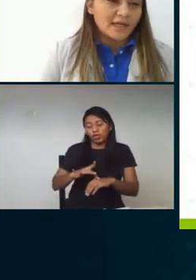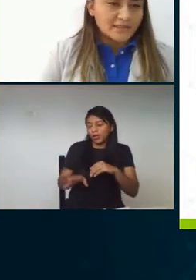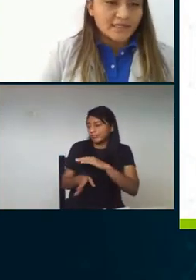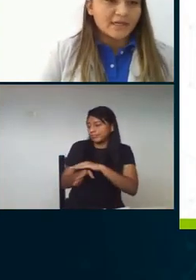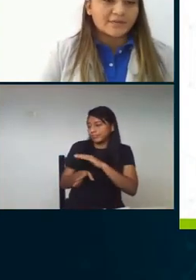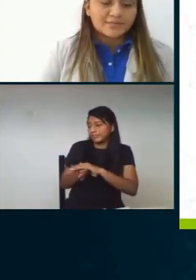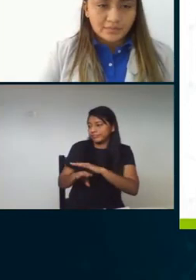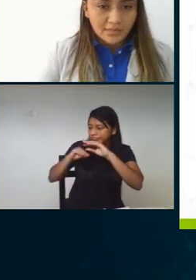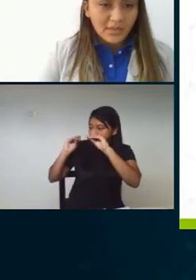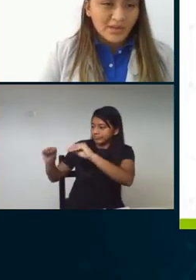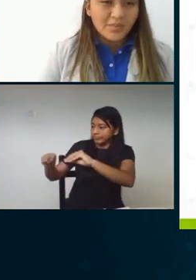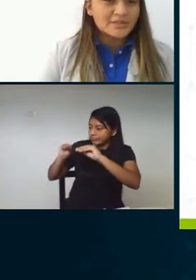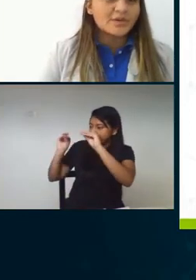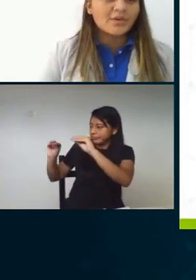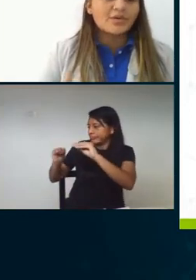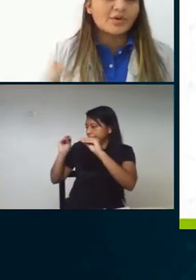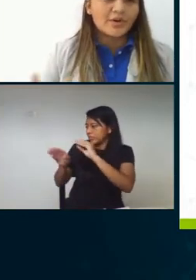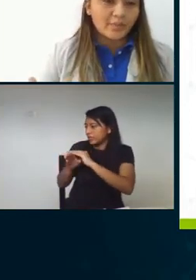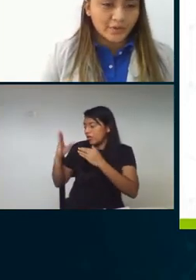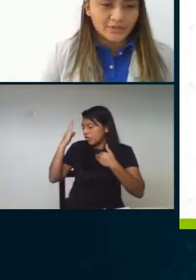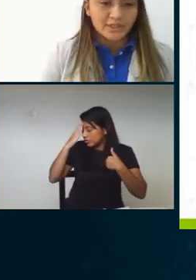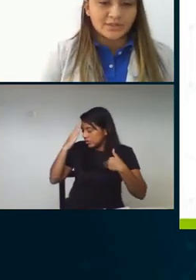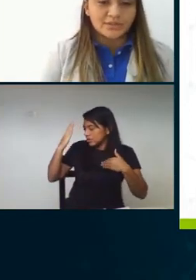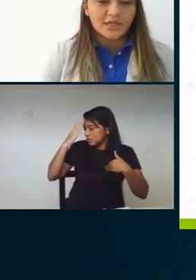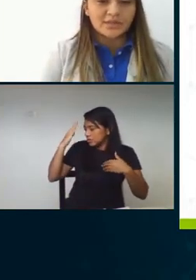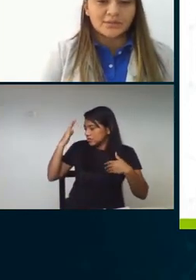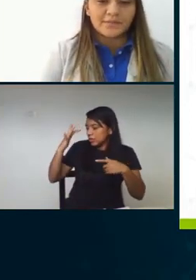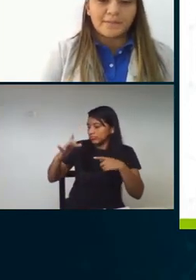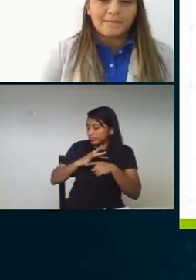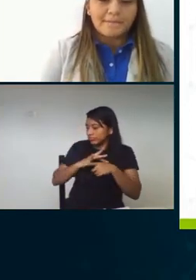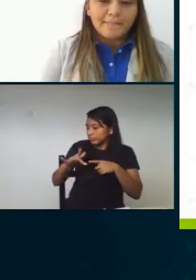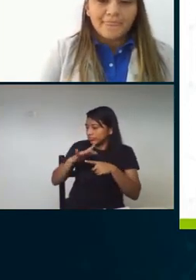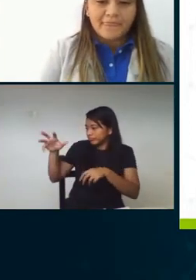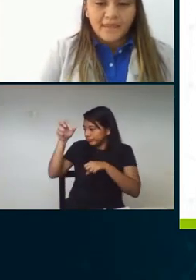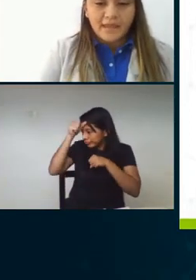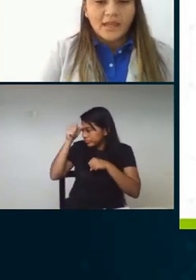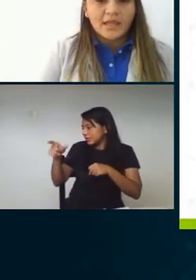y finalizar pues con el proyecto, ¿cierto?